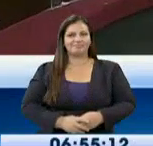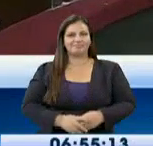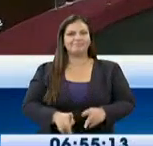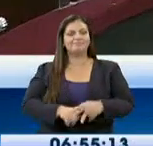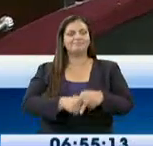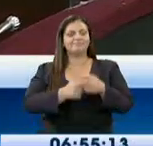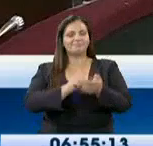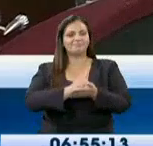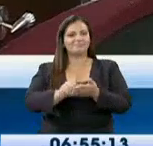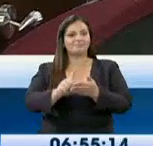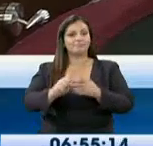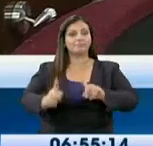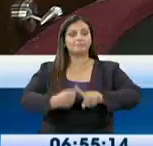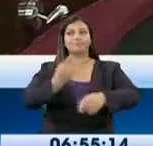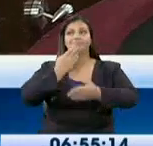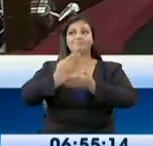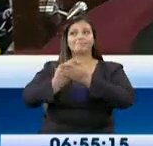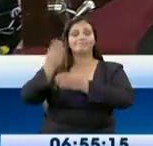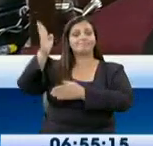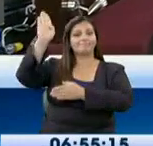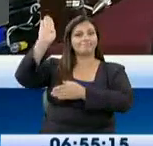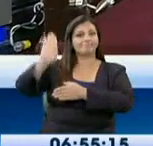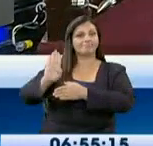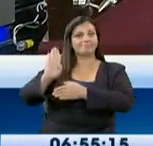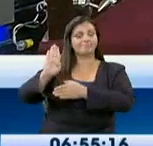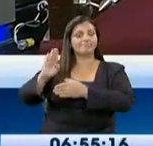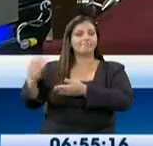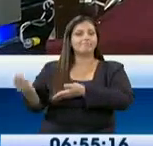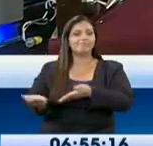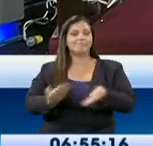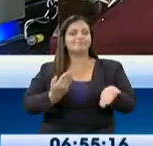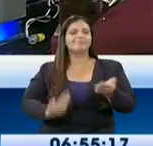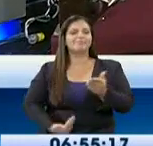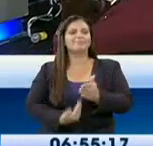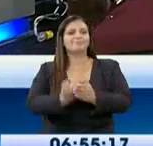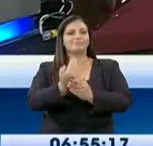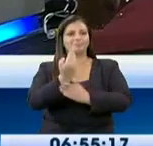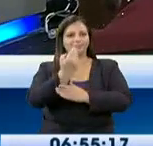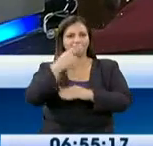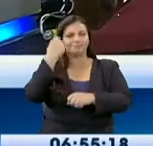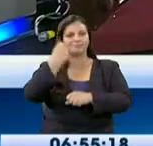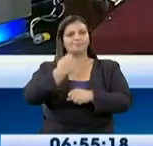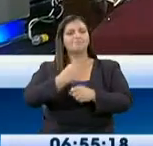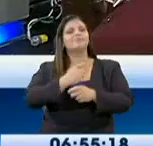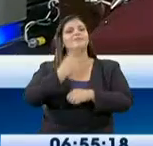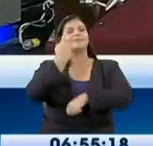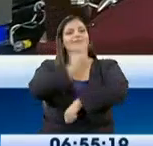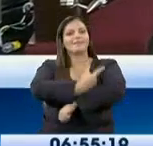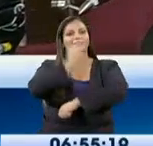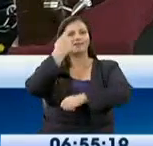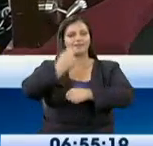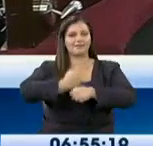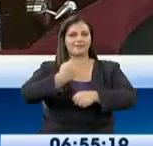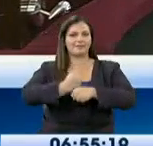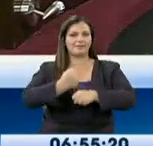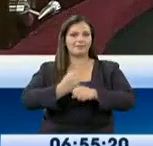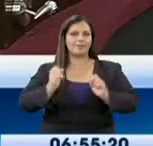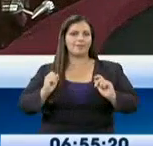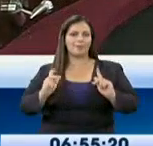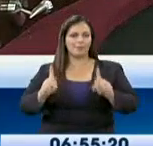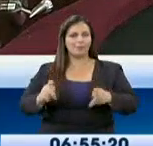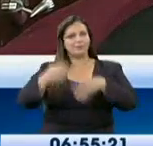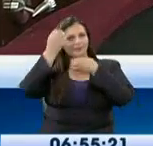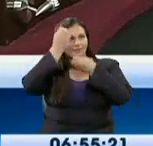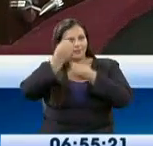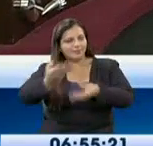dejamos de agradecerle a Dios por este nuevo día de oportunidades y esta nueva semana que iniciamos nuestras labores junto a ustedes. Gracias por la amabilidad de permitirnos el ingreso a